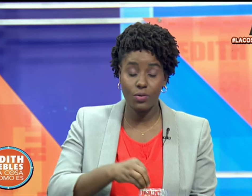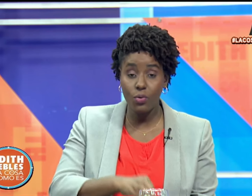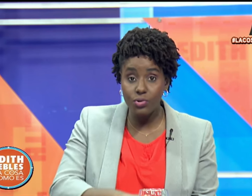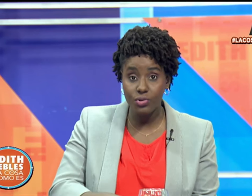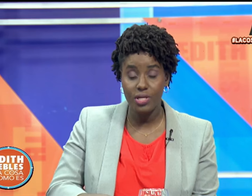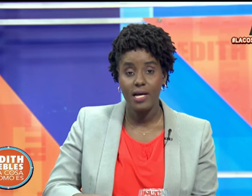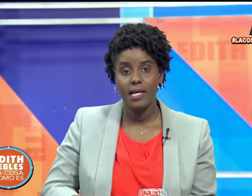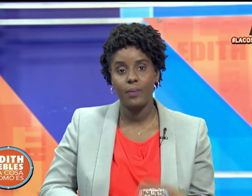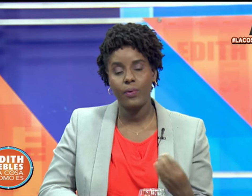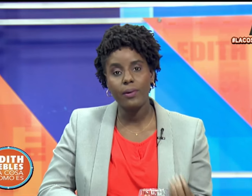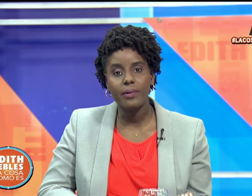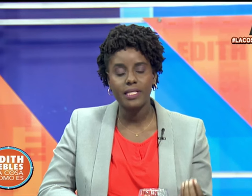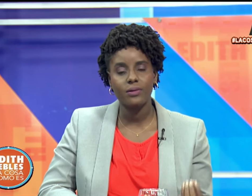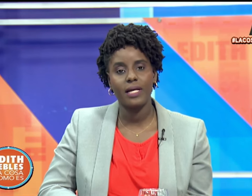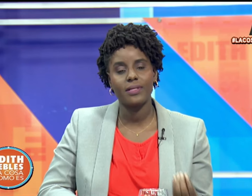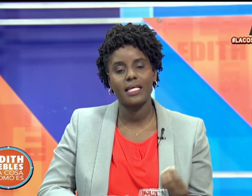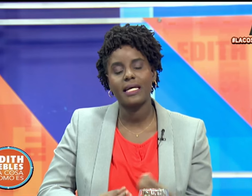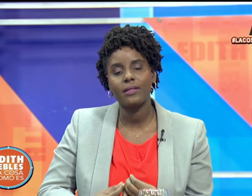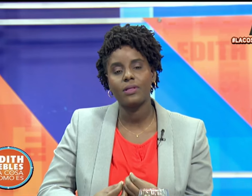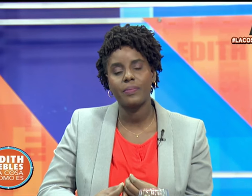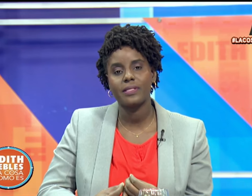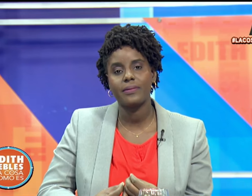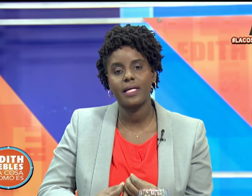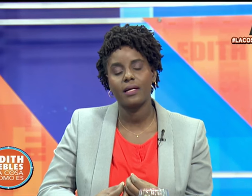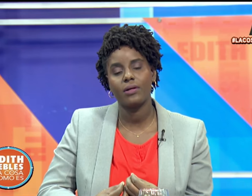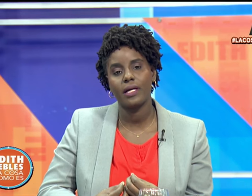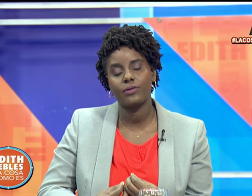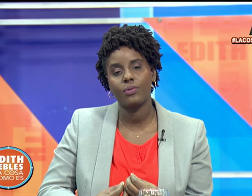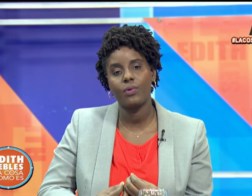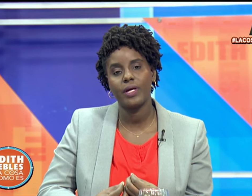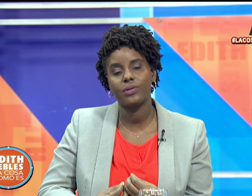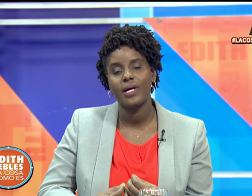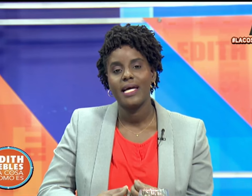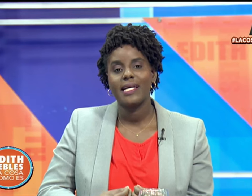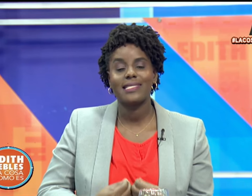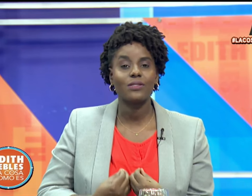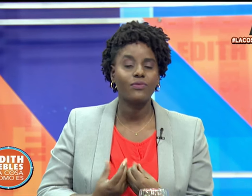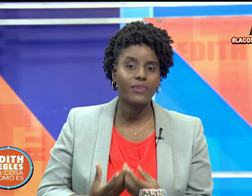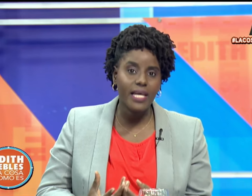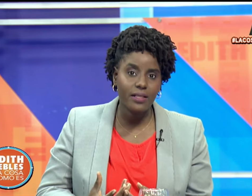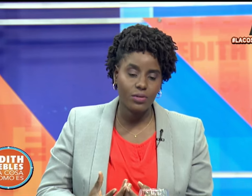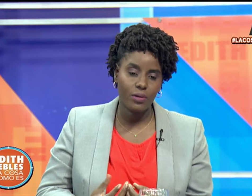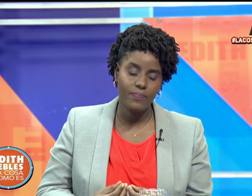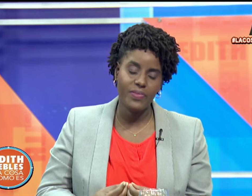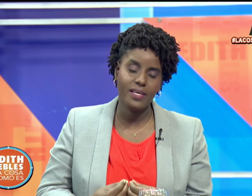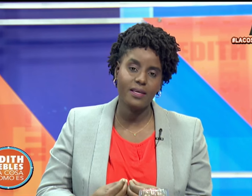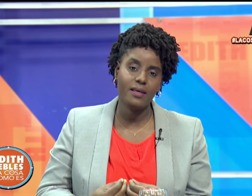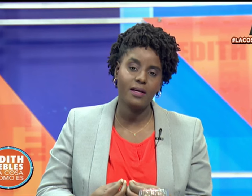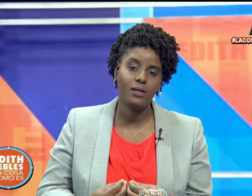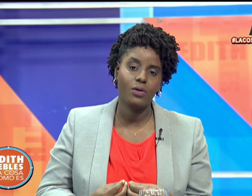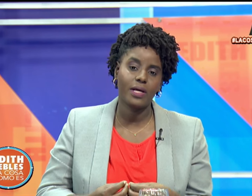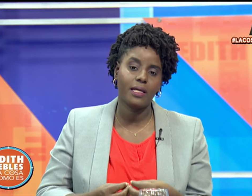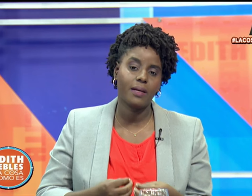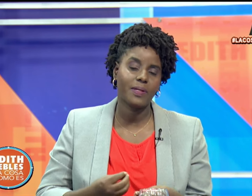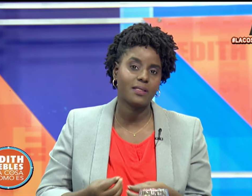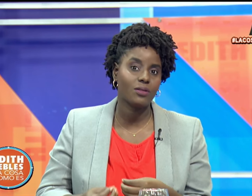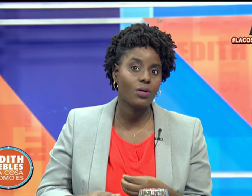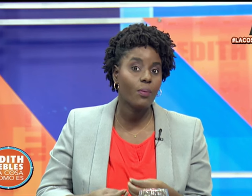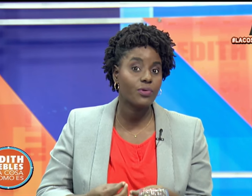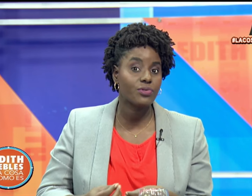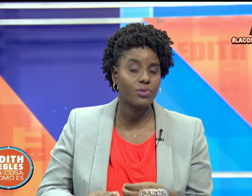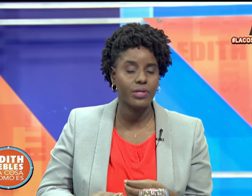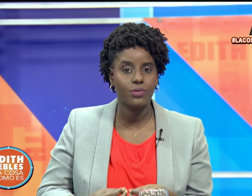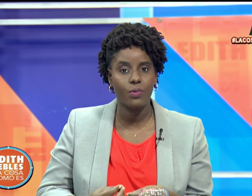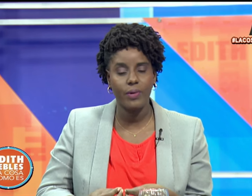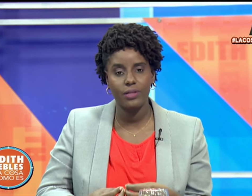los recursos que el pueblo venezolano está dejando de percibir en estos momentos, está sufriendo. Y lo que representó